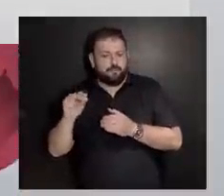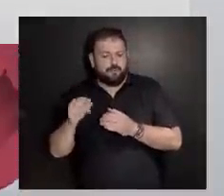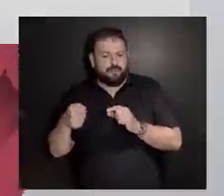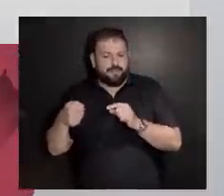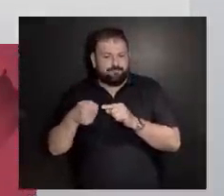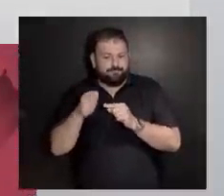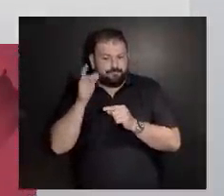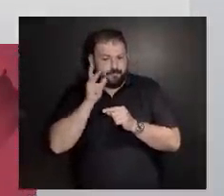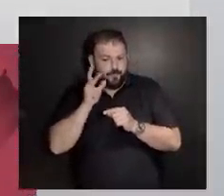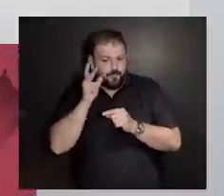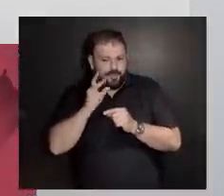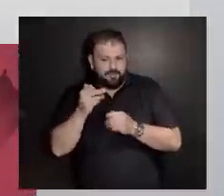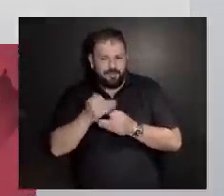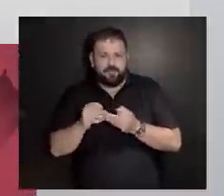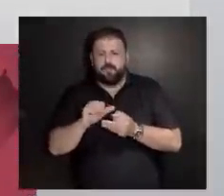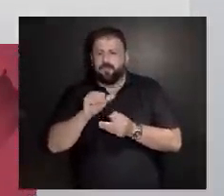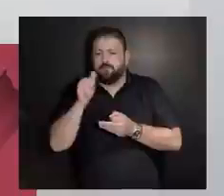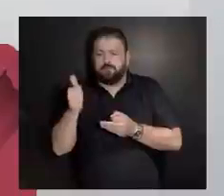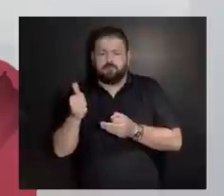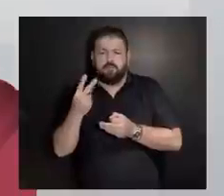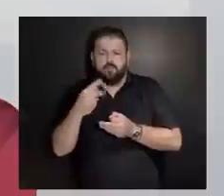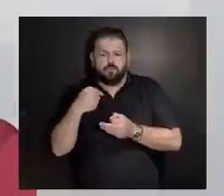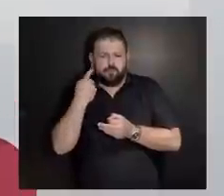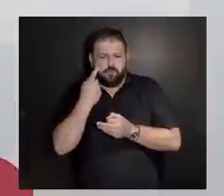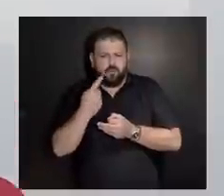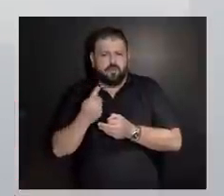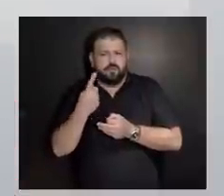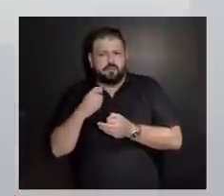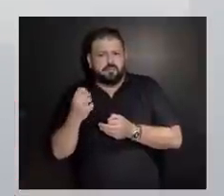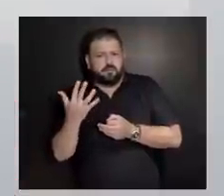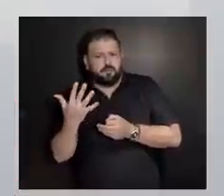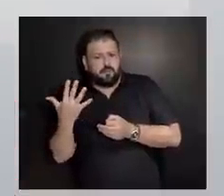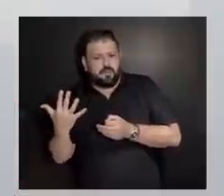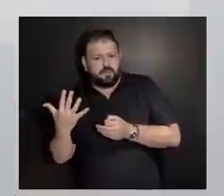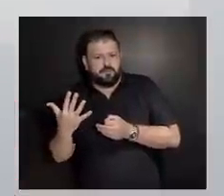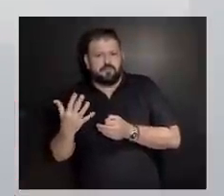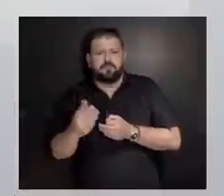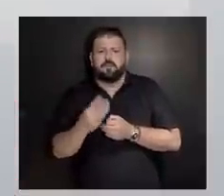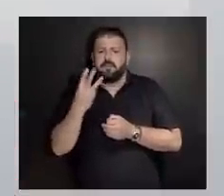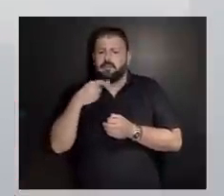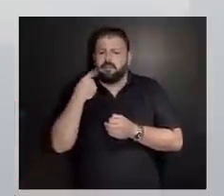luego en el siguiente a las 2 horas 155 y a